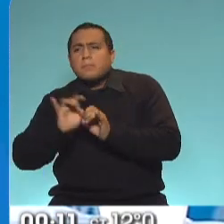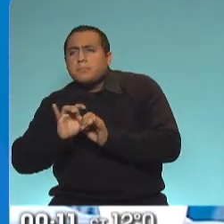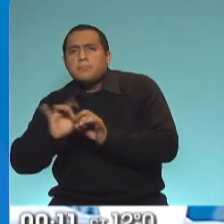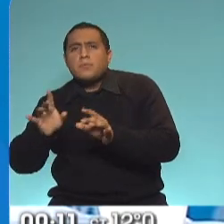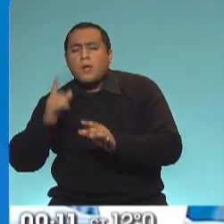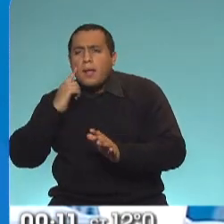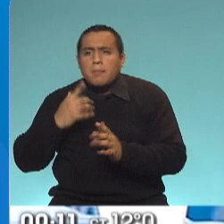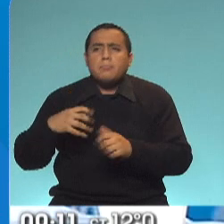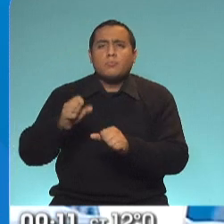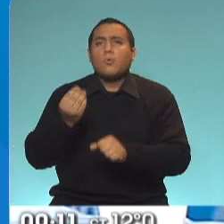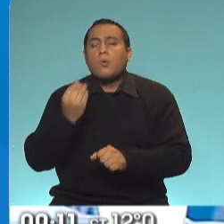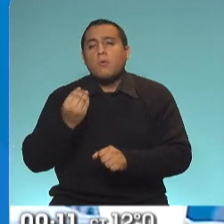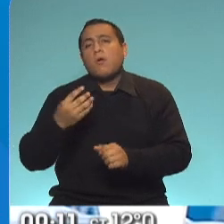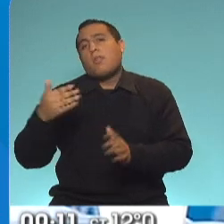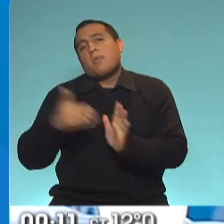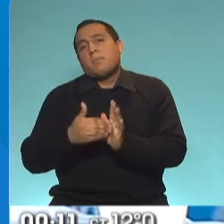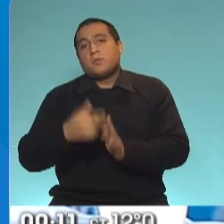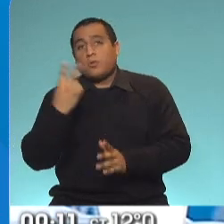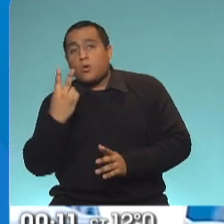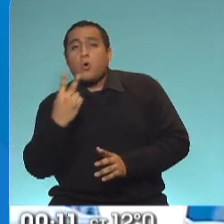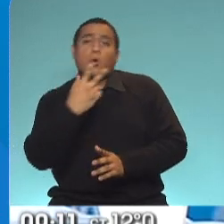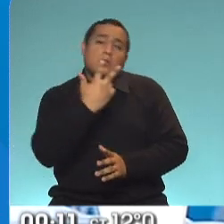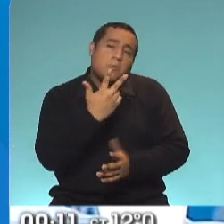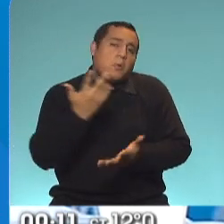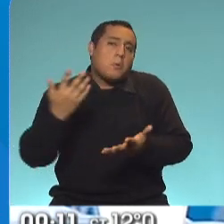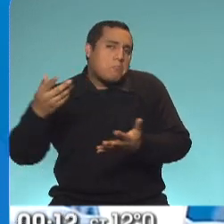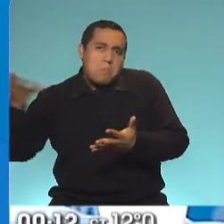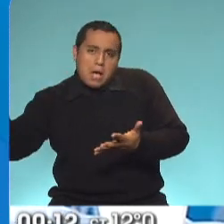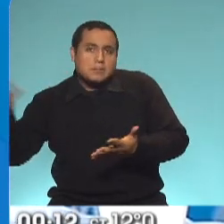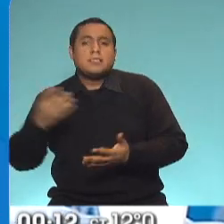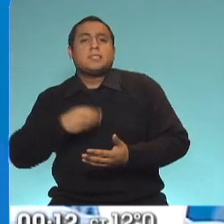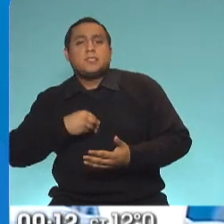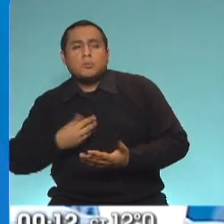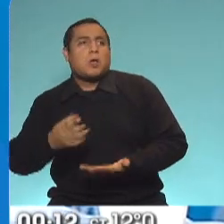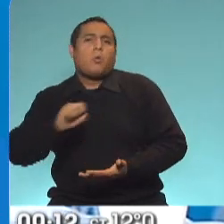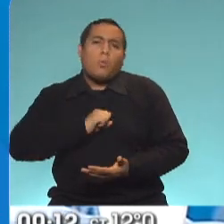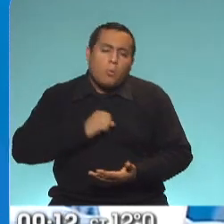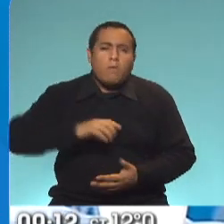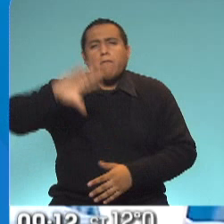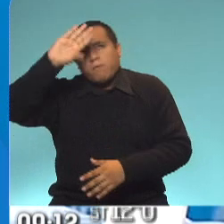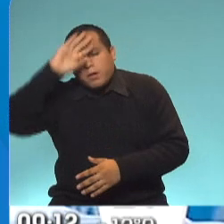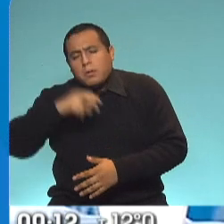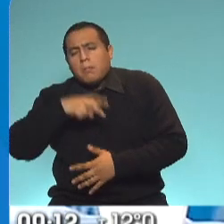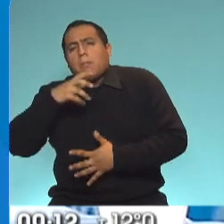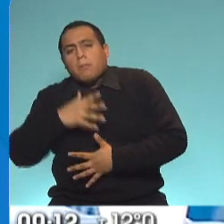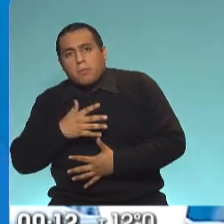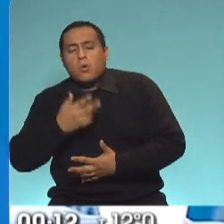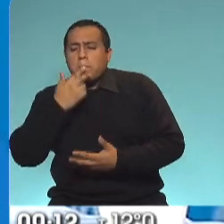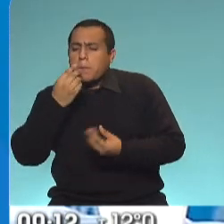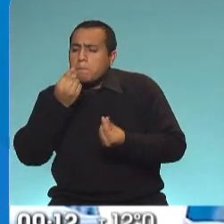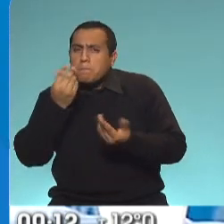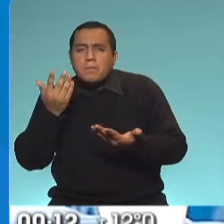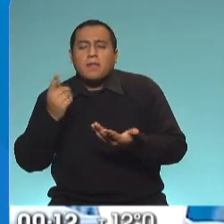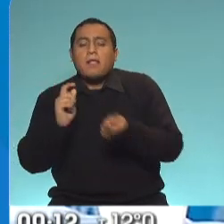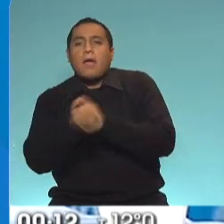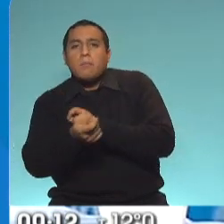de 2 o más síntomas, los mismos: fiebre, dolor de garganta, tos, dificultad para respirar, alteración del gusto. Lo